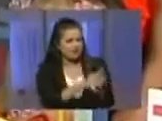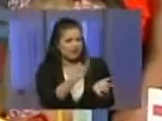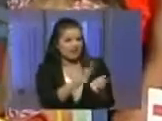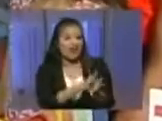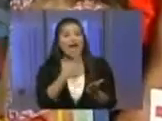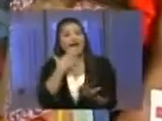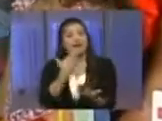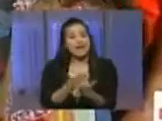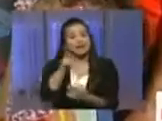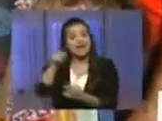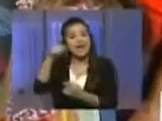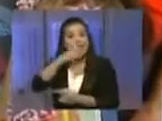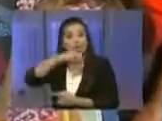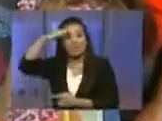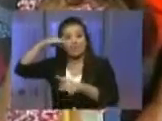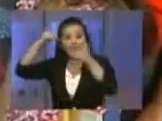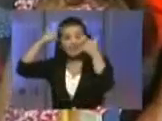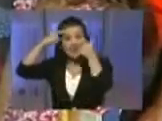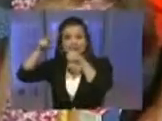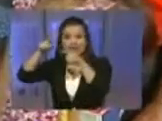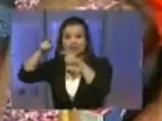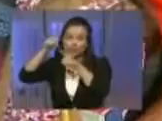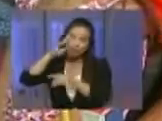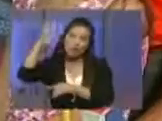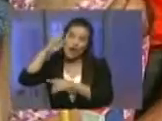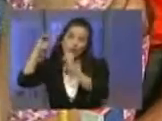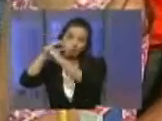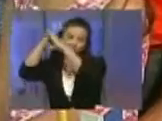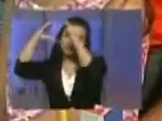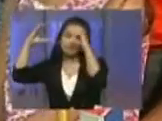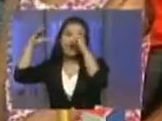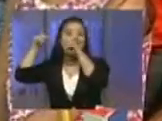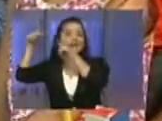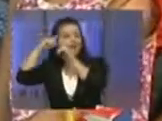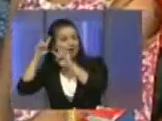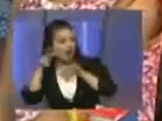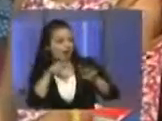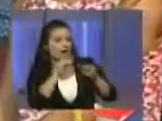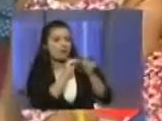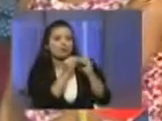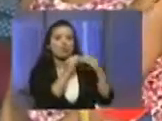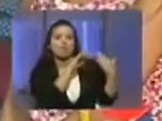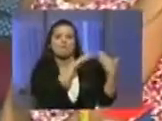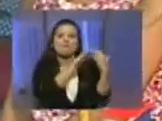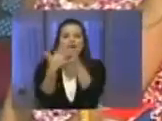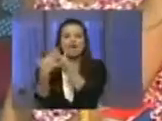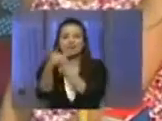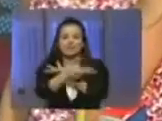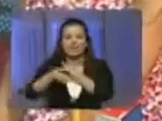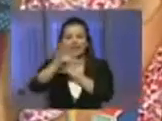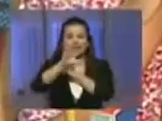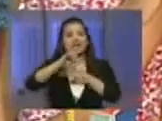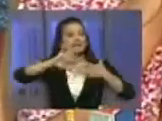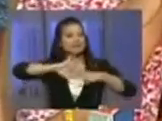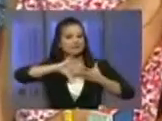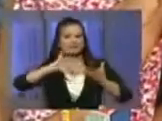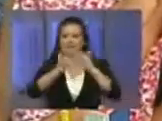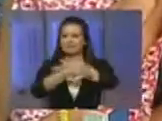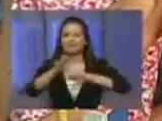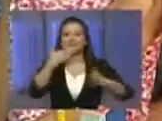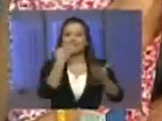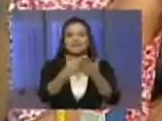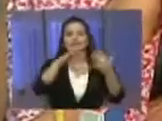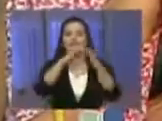comandante Chávez un gran sueño con los bar de Caracas nuestra realidad cambió con la misión per